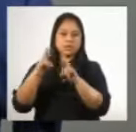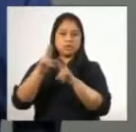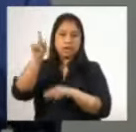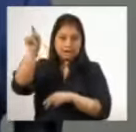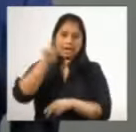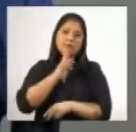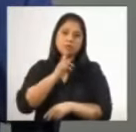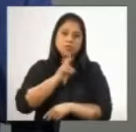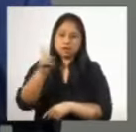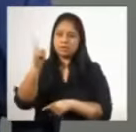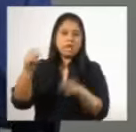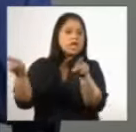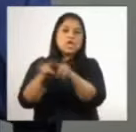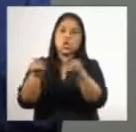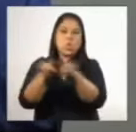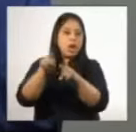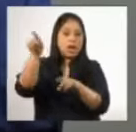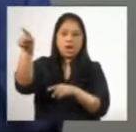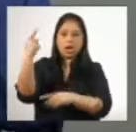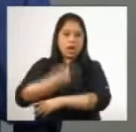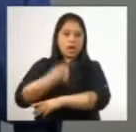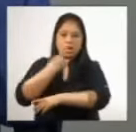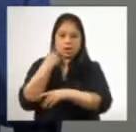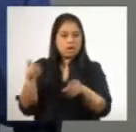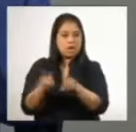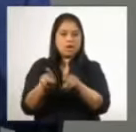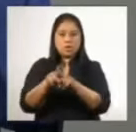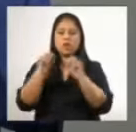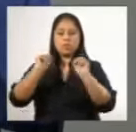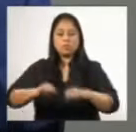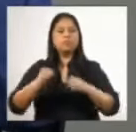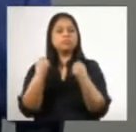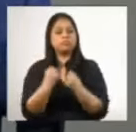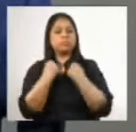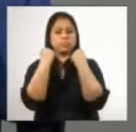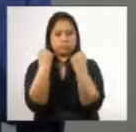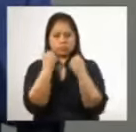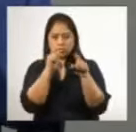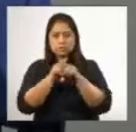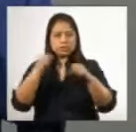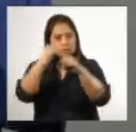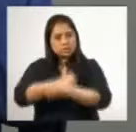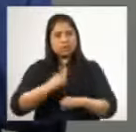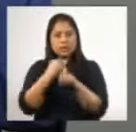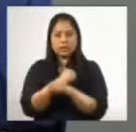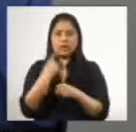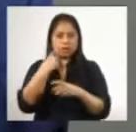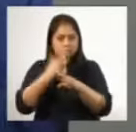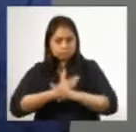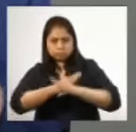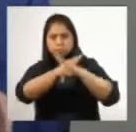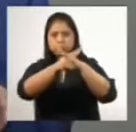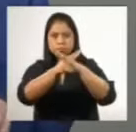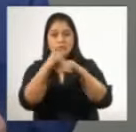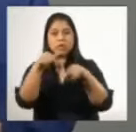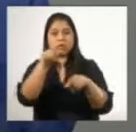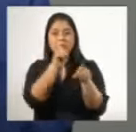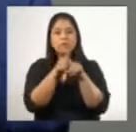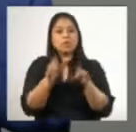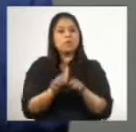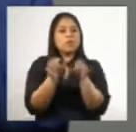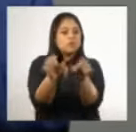las mismas acciones del lado hondureño y podamos fortalecer la estrategia de contención en un